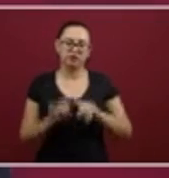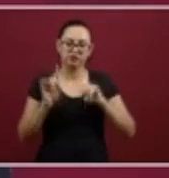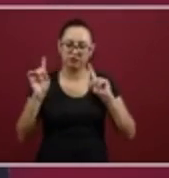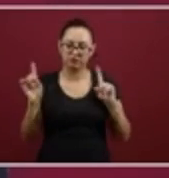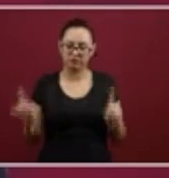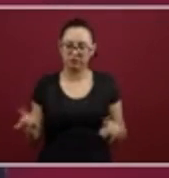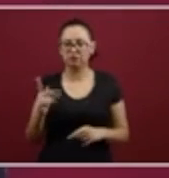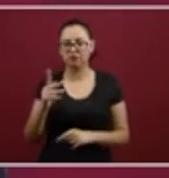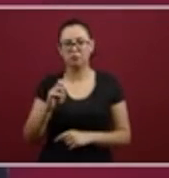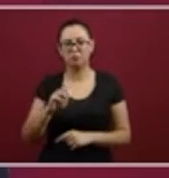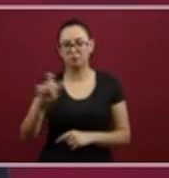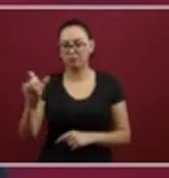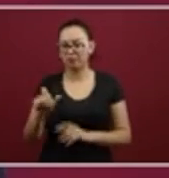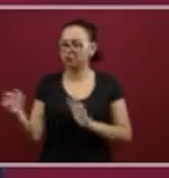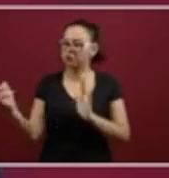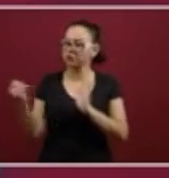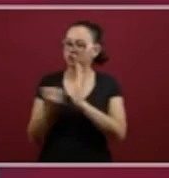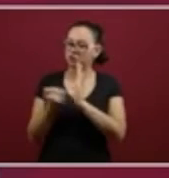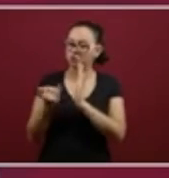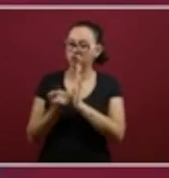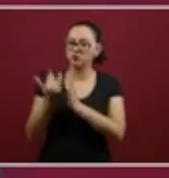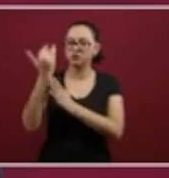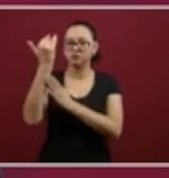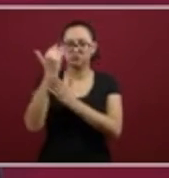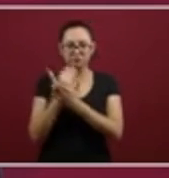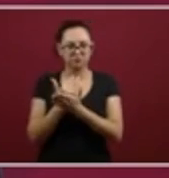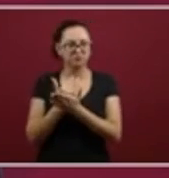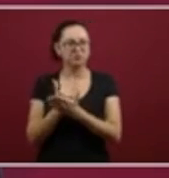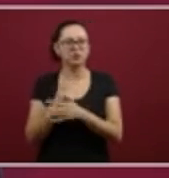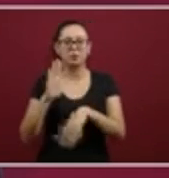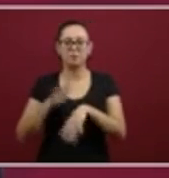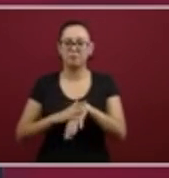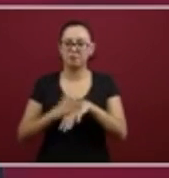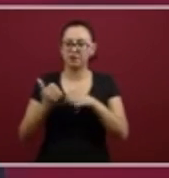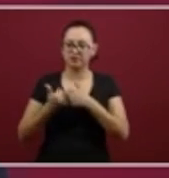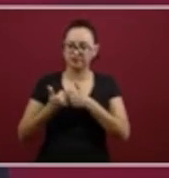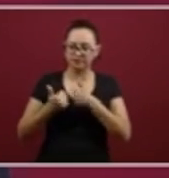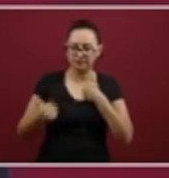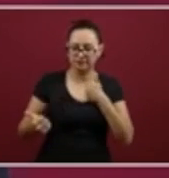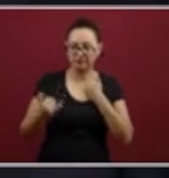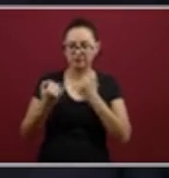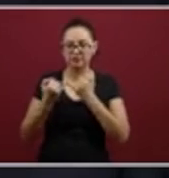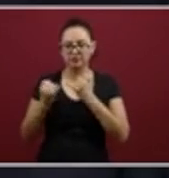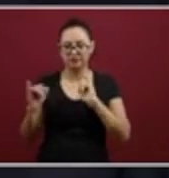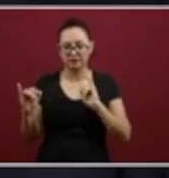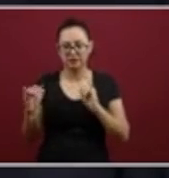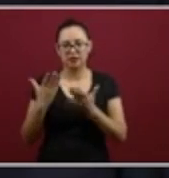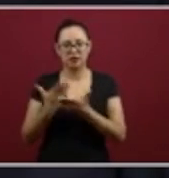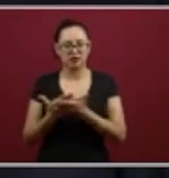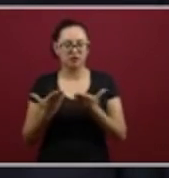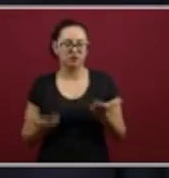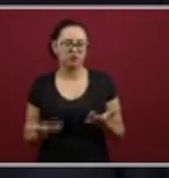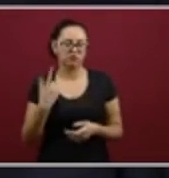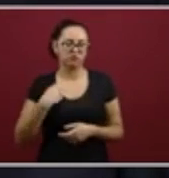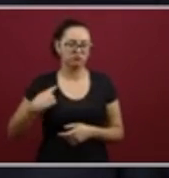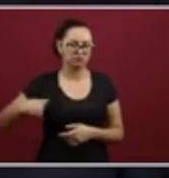impuestos a Pemex, va a tener más autonomía, que es la vía que estamos